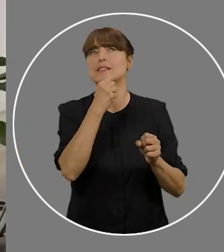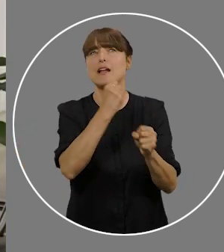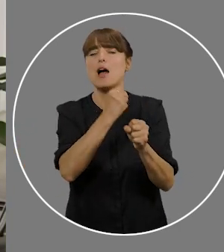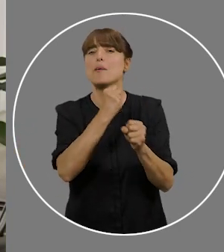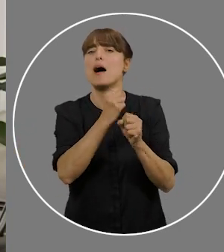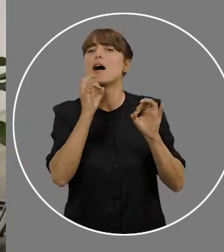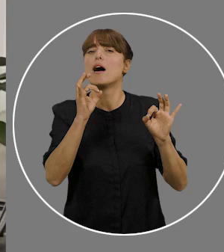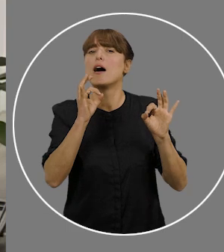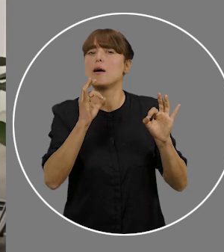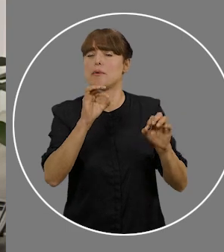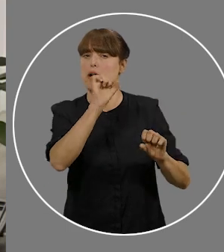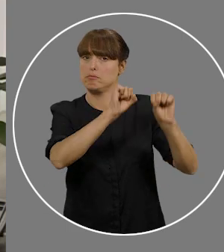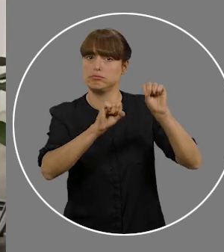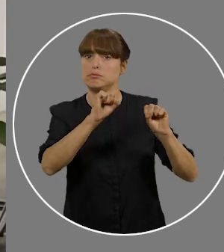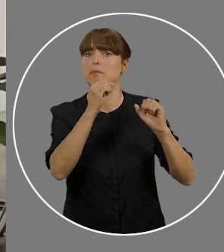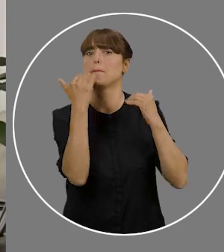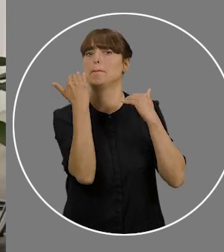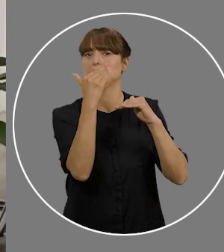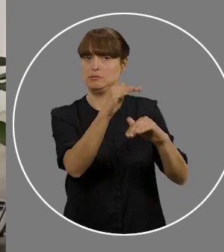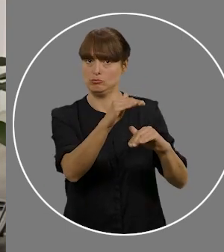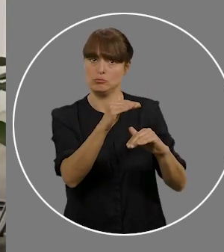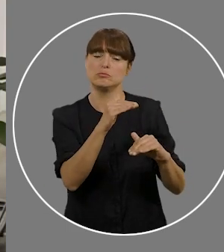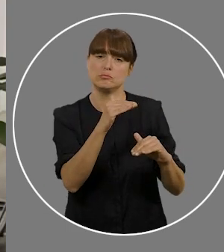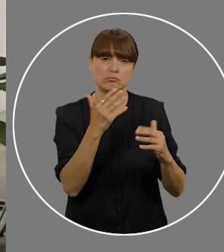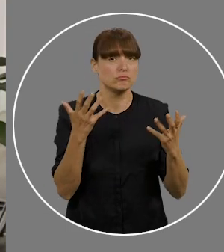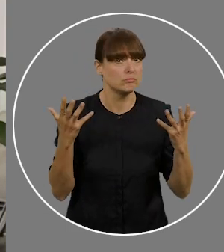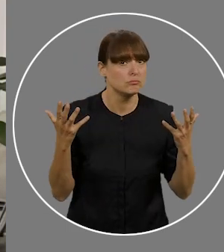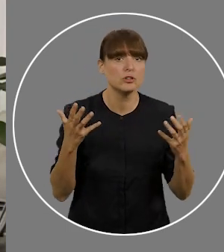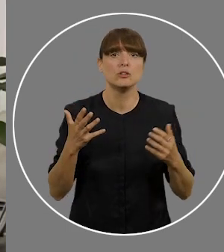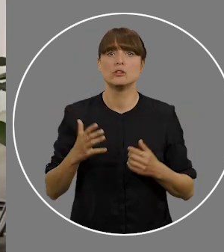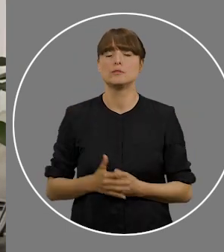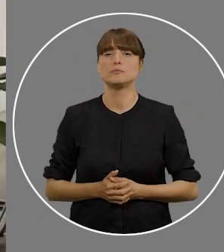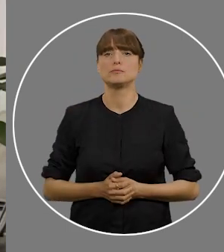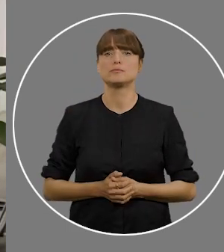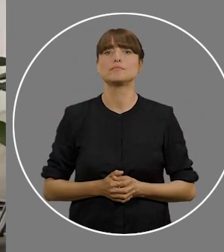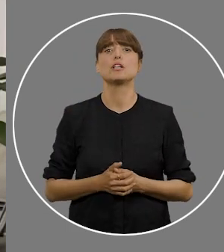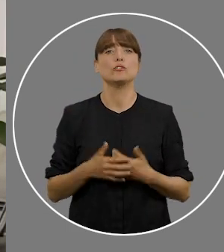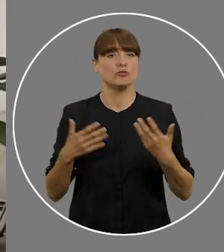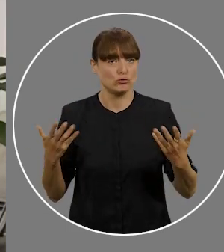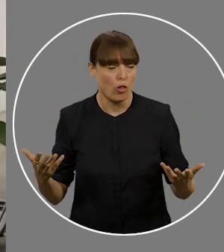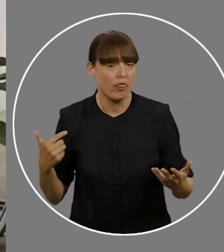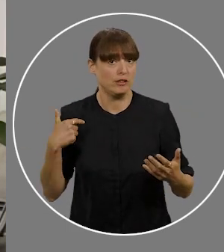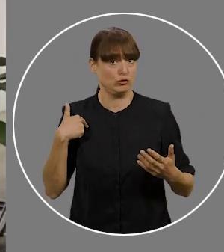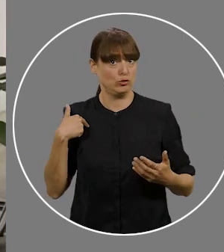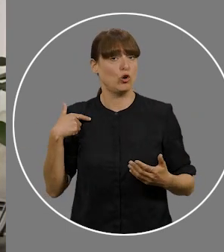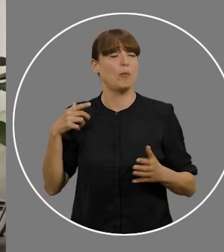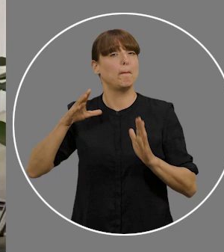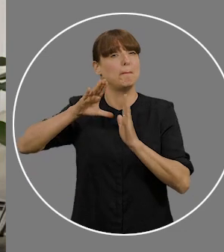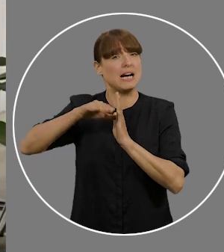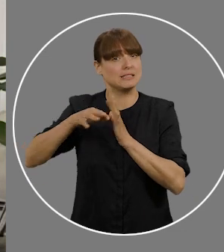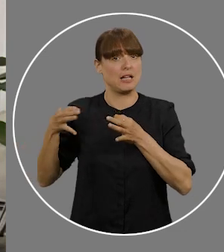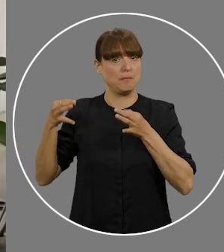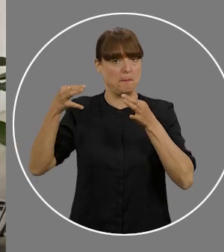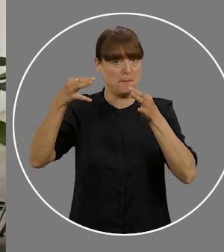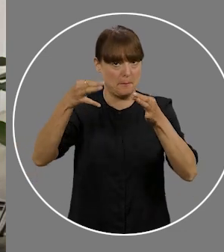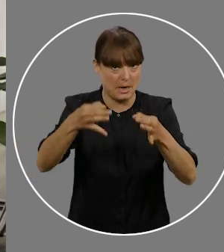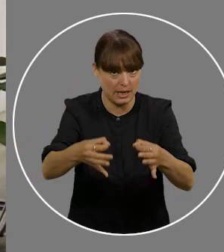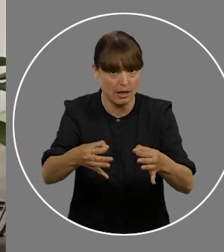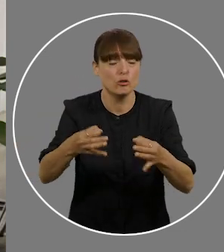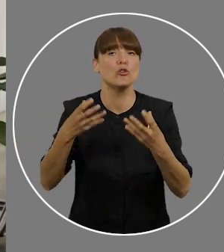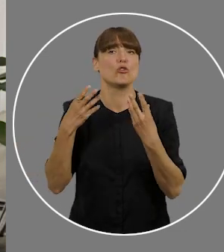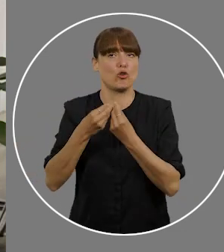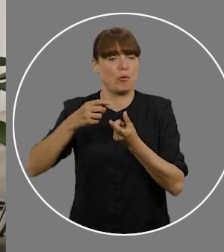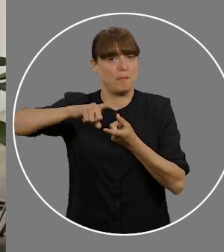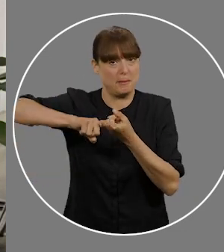pero no era por venir. Y me dijeron que viniera. Y entonces me vine, pues, donde estaba mi madre y mi